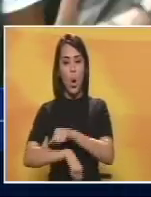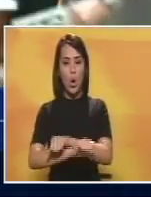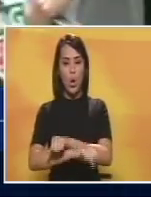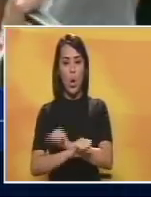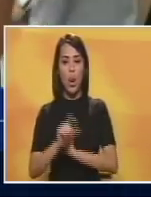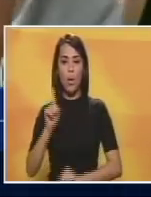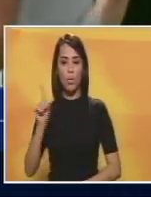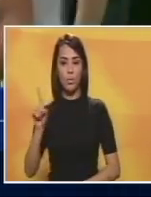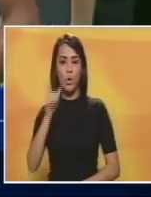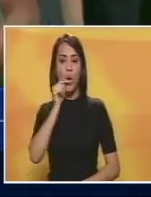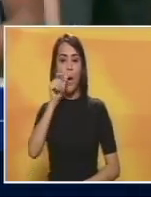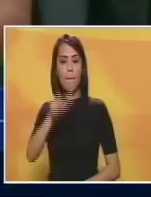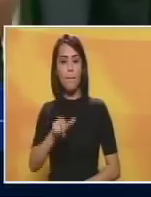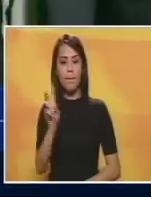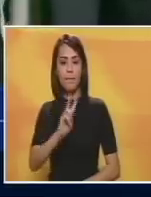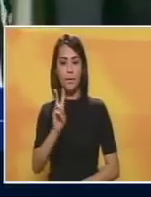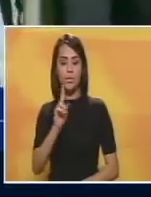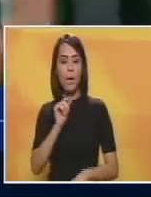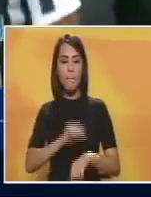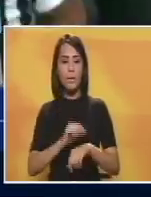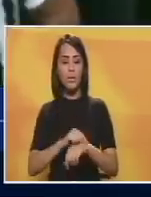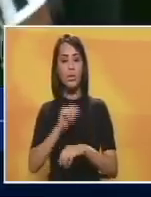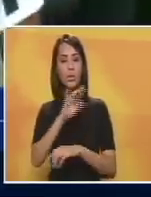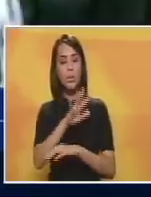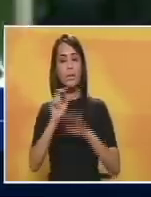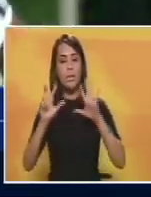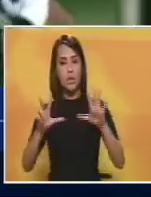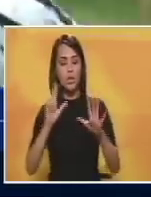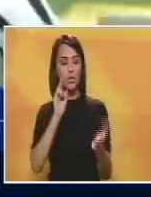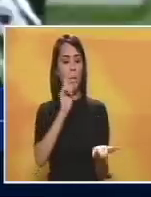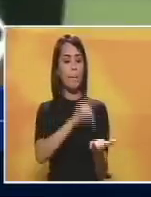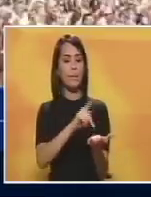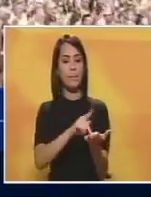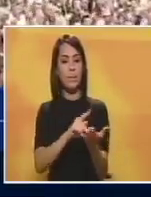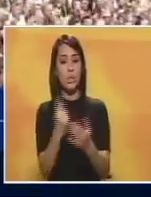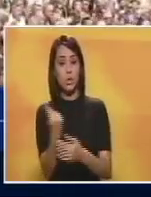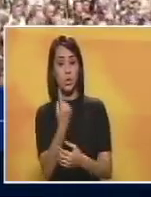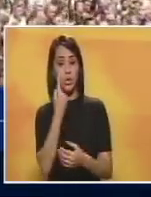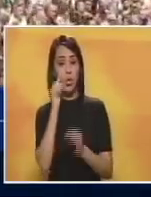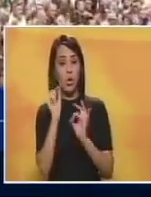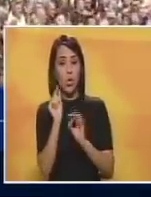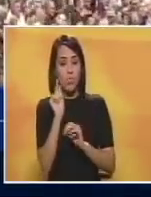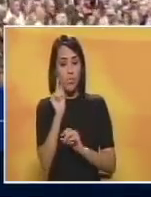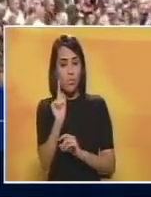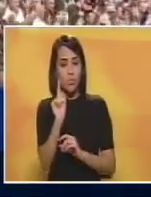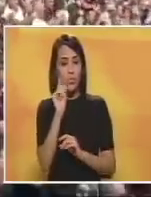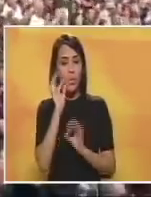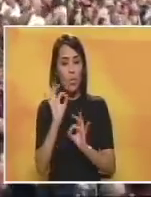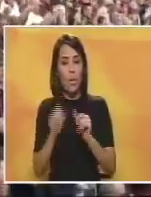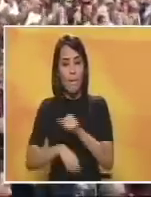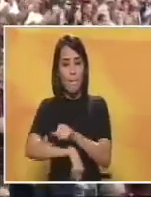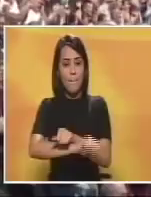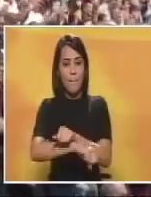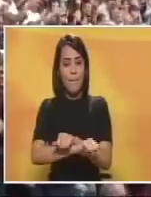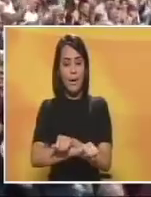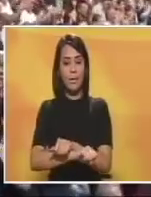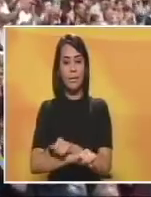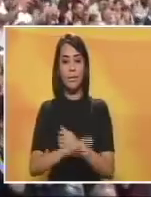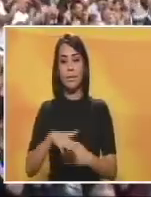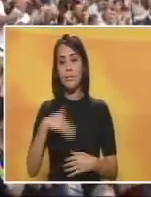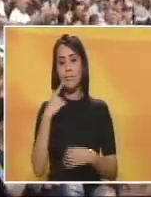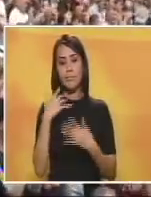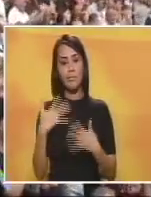2-1. El venezolano ingresó en el minuto 58 de juego, donde solo tuvo una ocasión de marcar que no